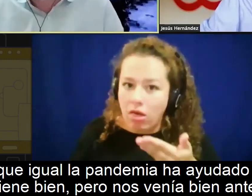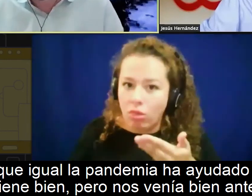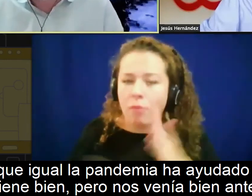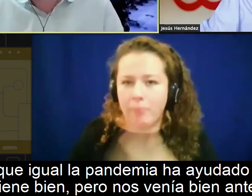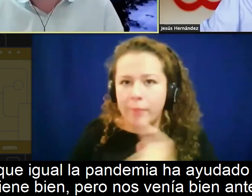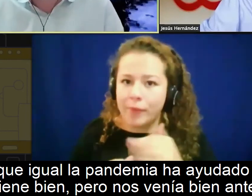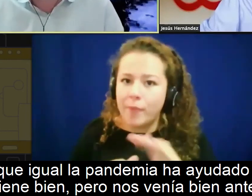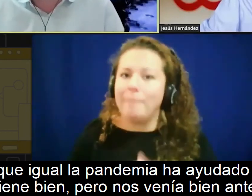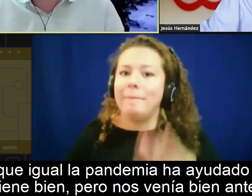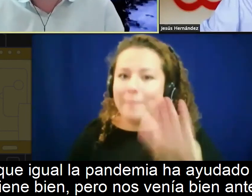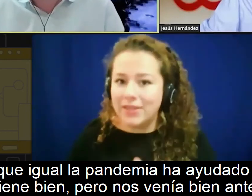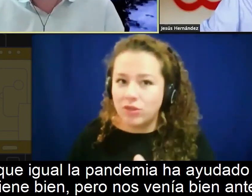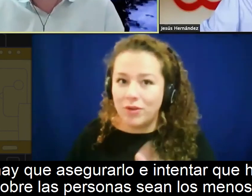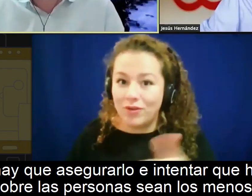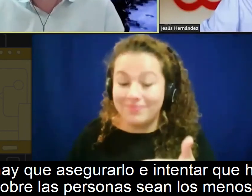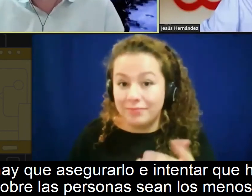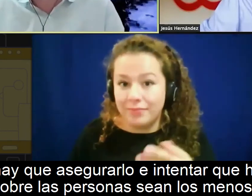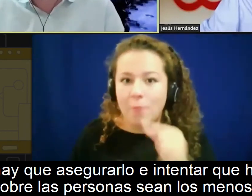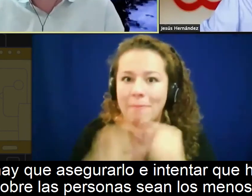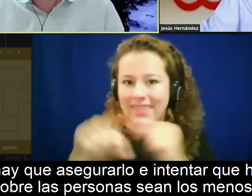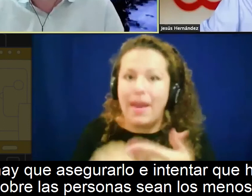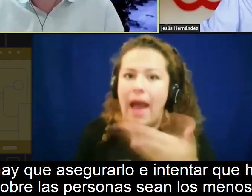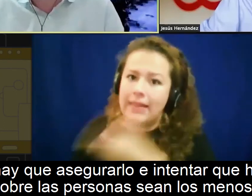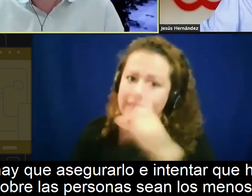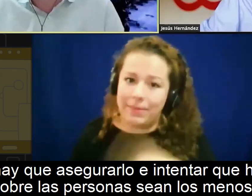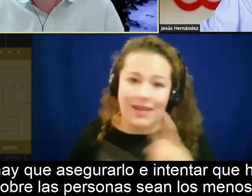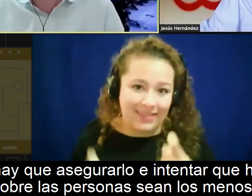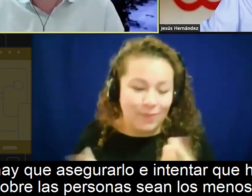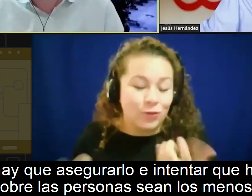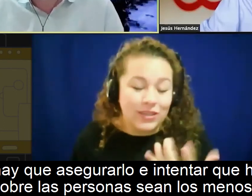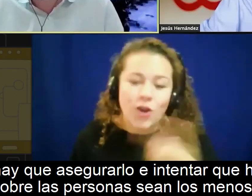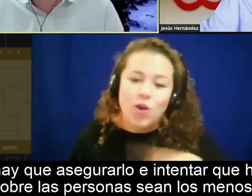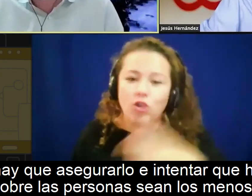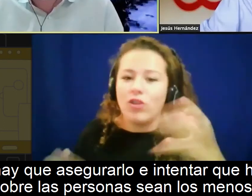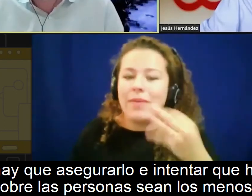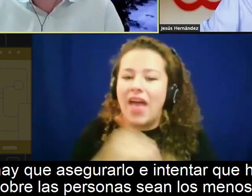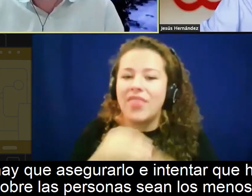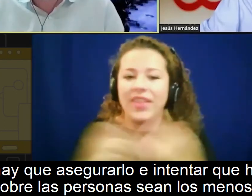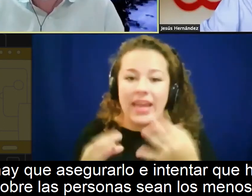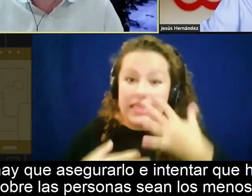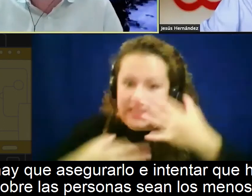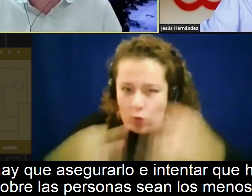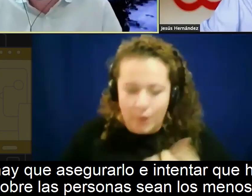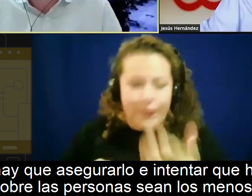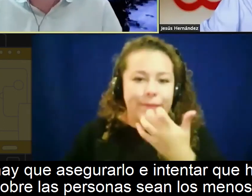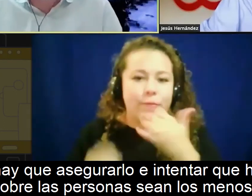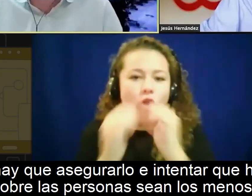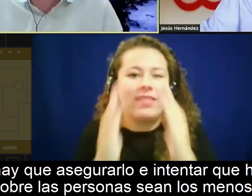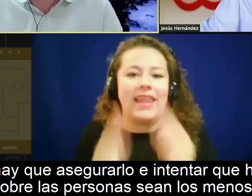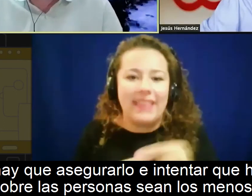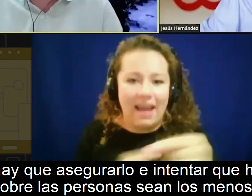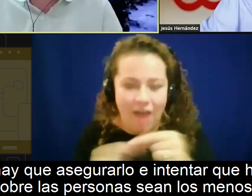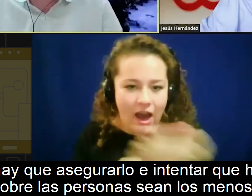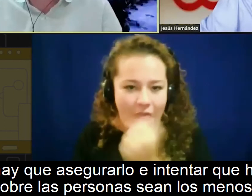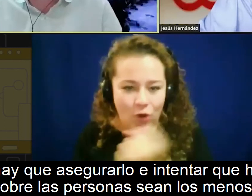pero nos venía bien antes de la pandemia. O sea, que lo que hay que hacer es asegurarlo y luego pues intentar hacer que los efectos sobre las